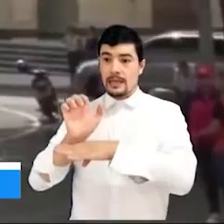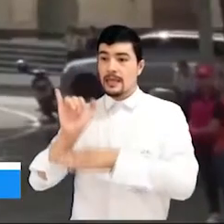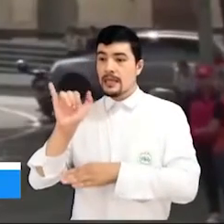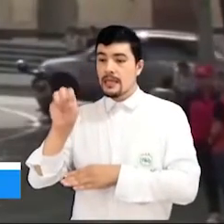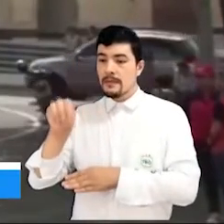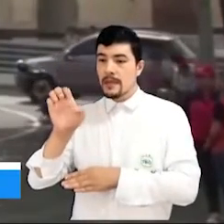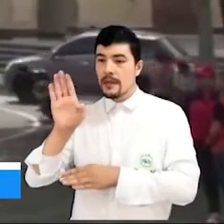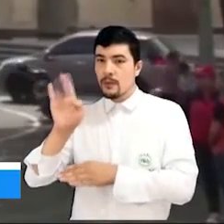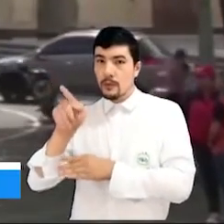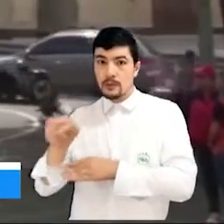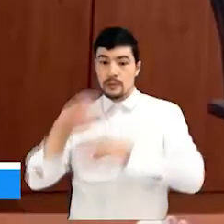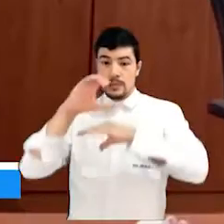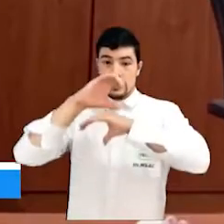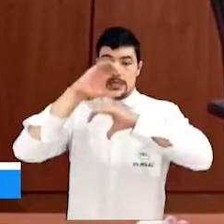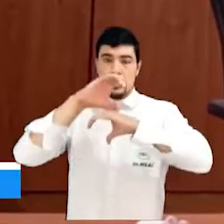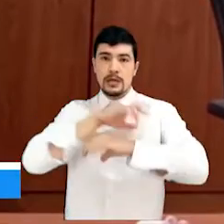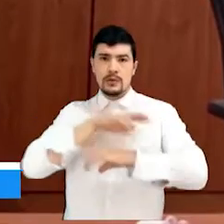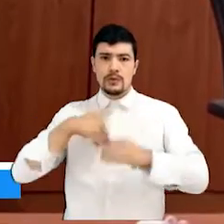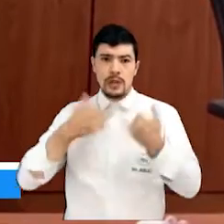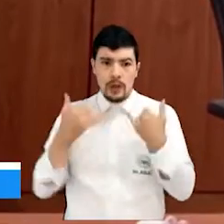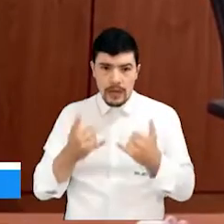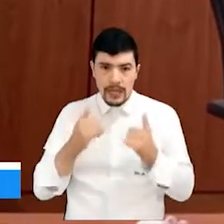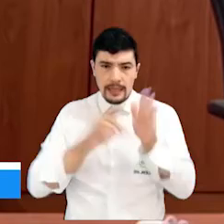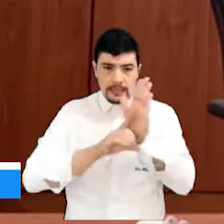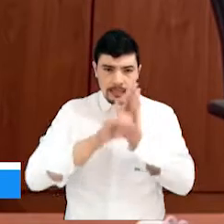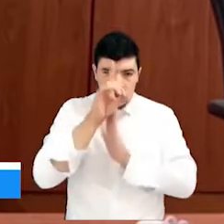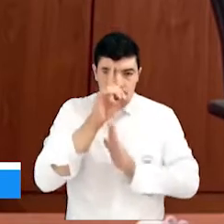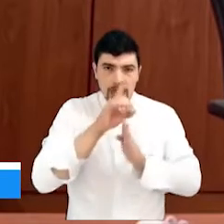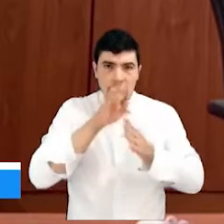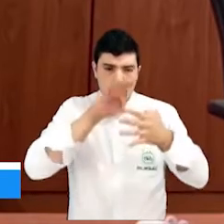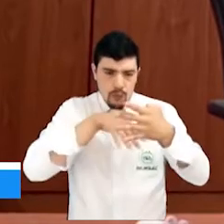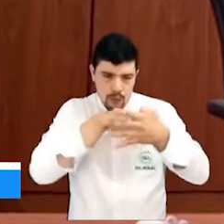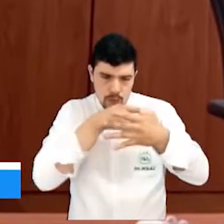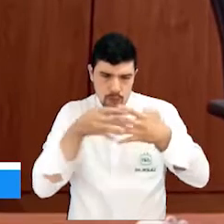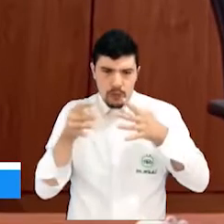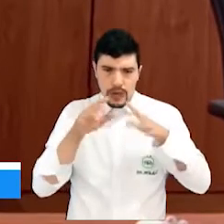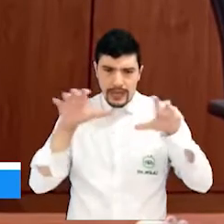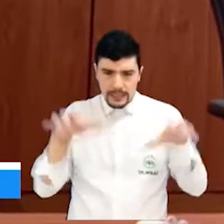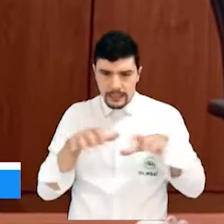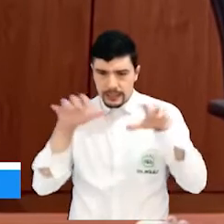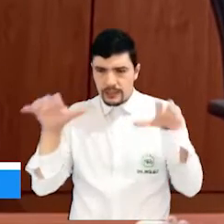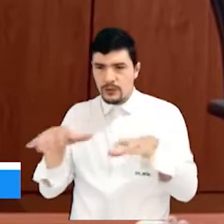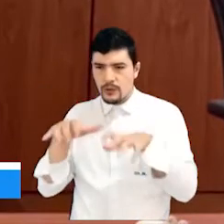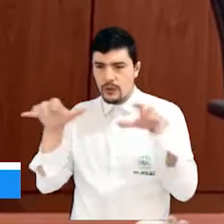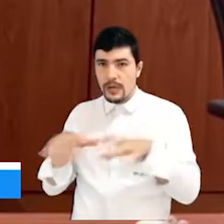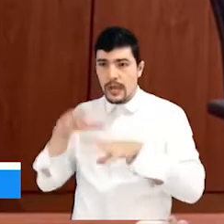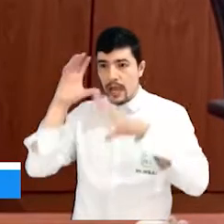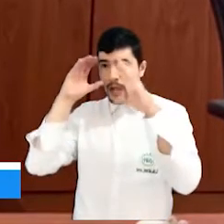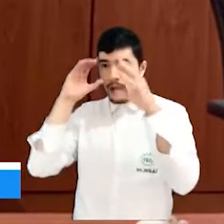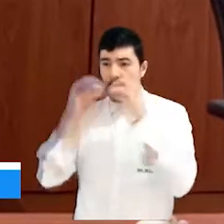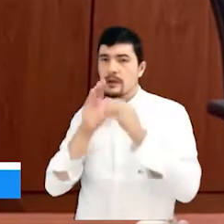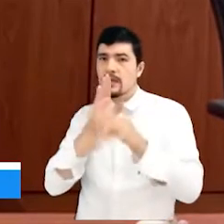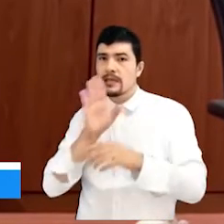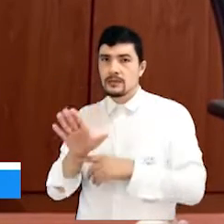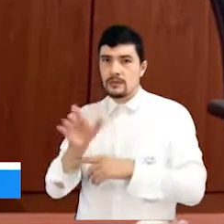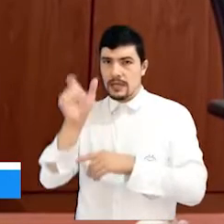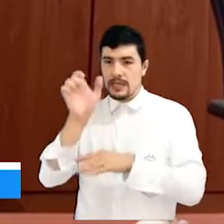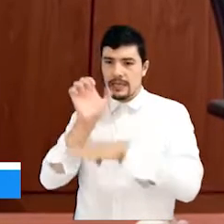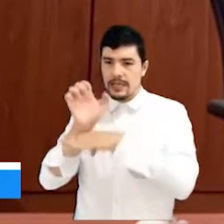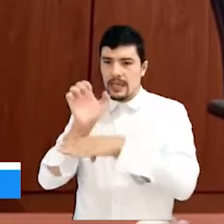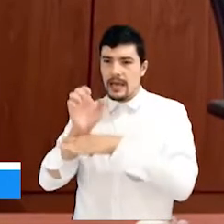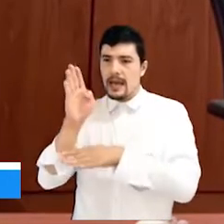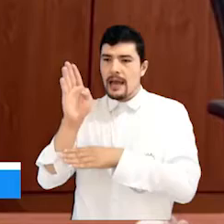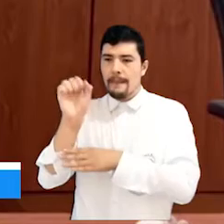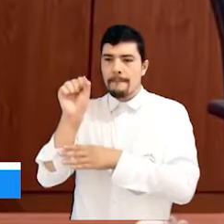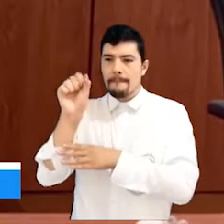Acaban de anunciar 20 billones de pesos para la economía nacional y creemos que en el corto plazo podemos tomar una